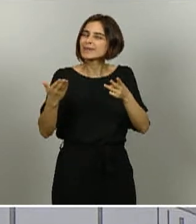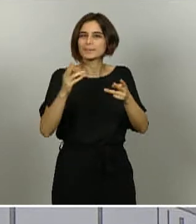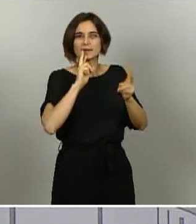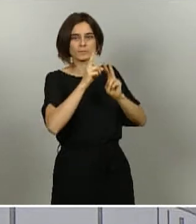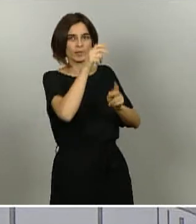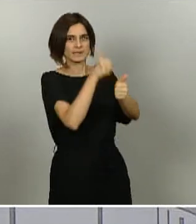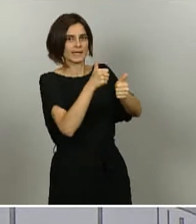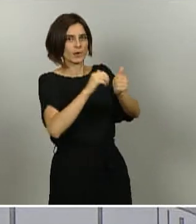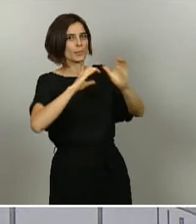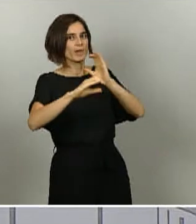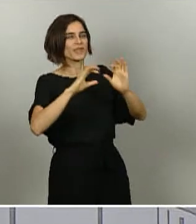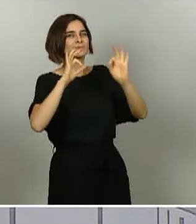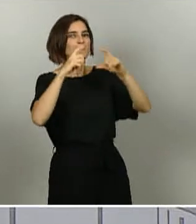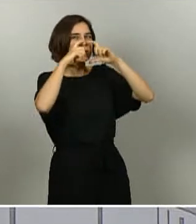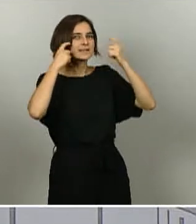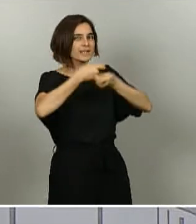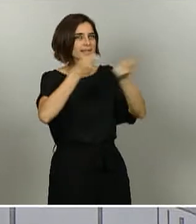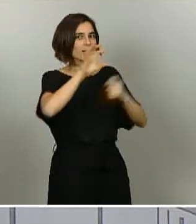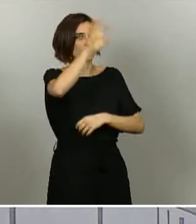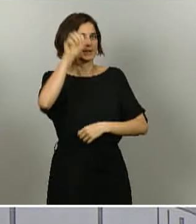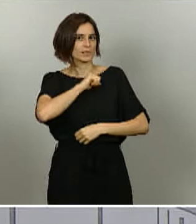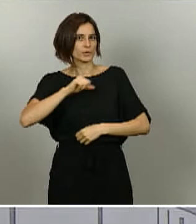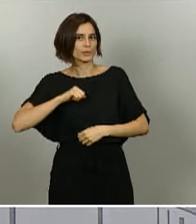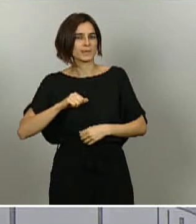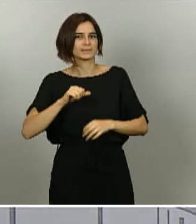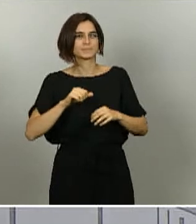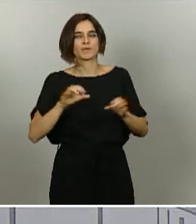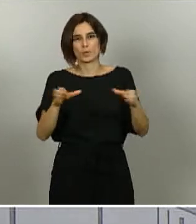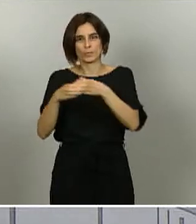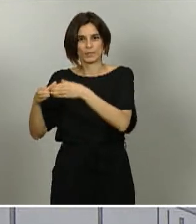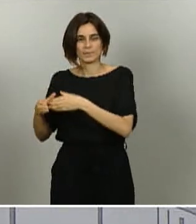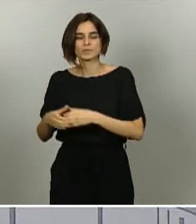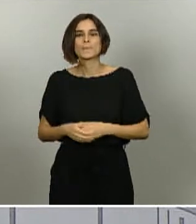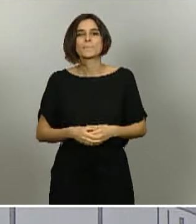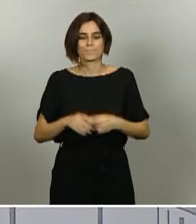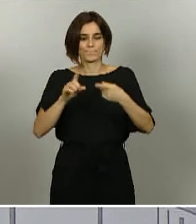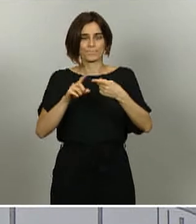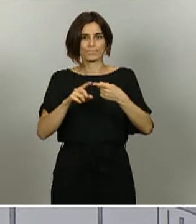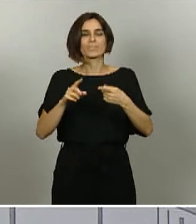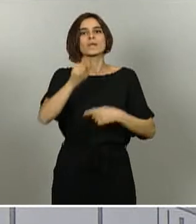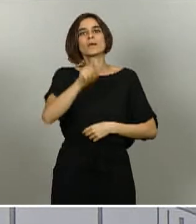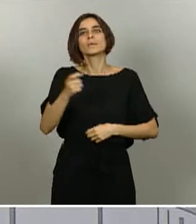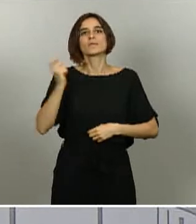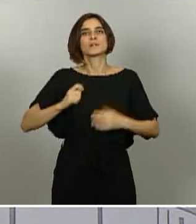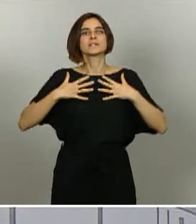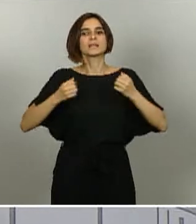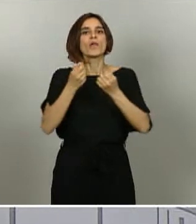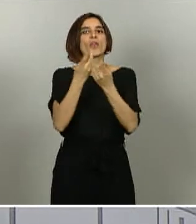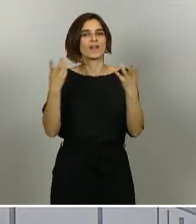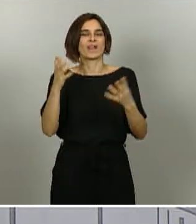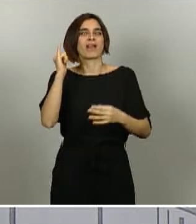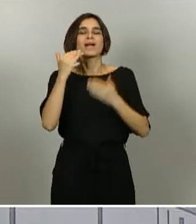Bueno, en cuanto a los sanitarios, sí que tenemos ya cifras de sanitarios porque este nuevo sistema, de nuevo, nos permite tener una